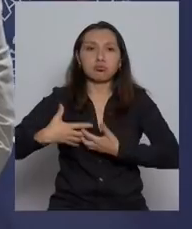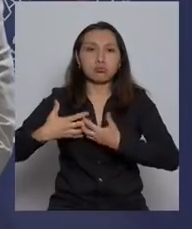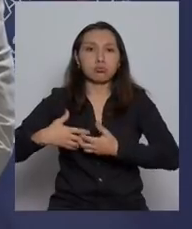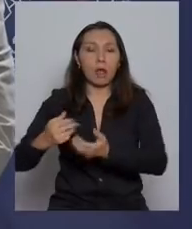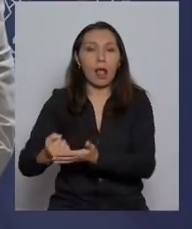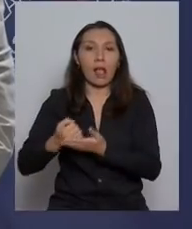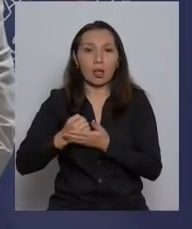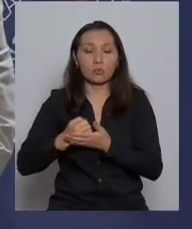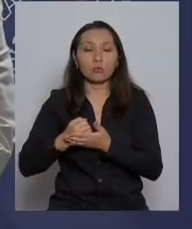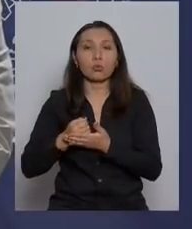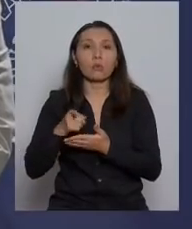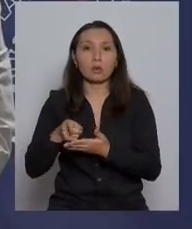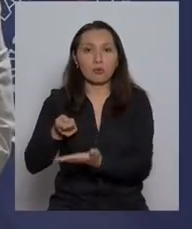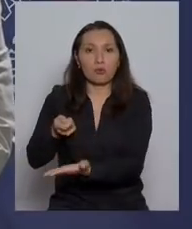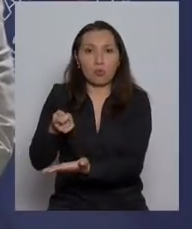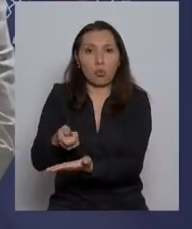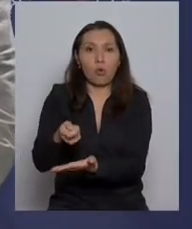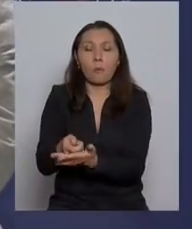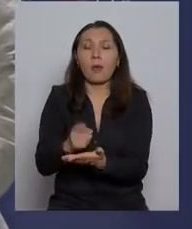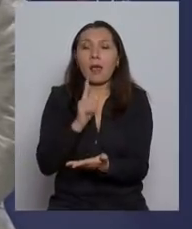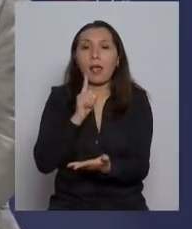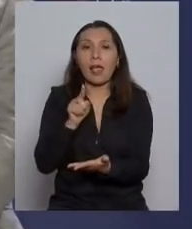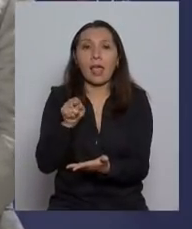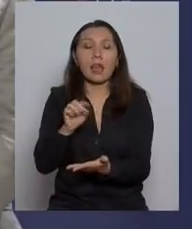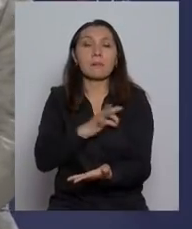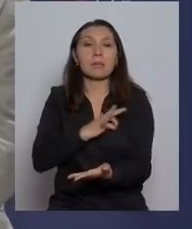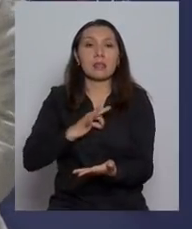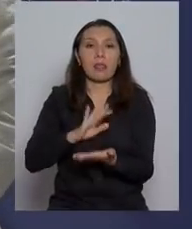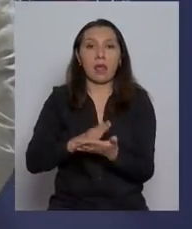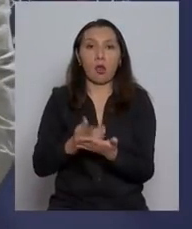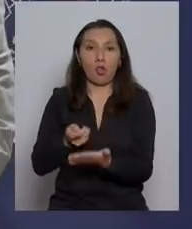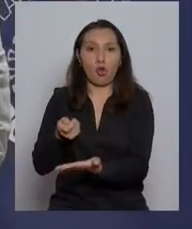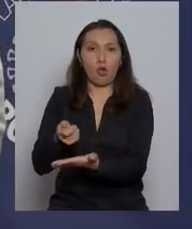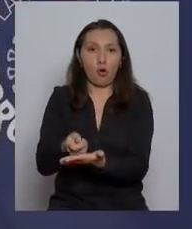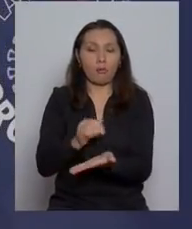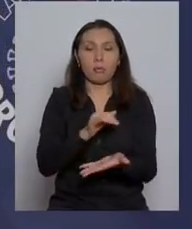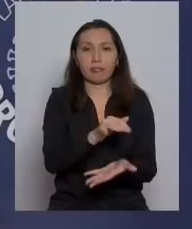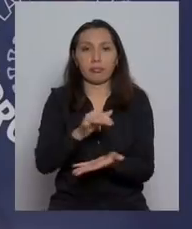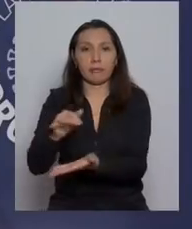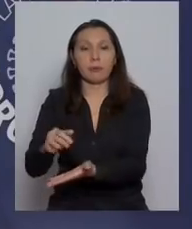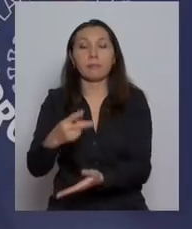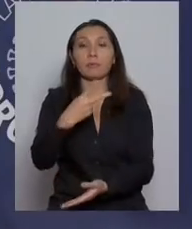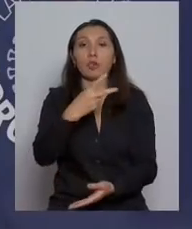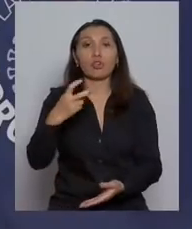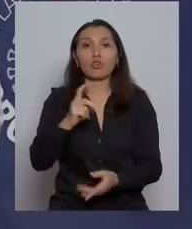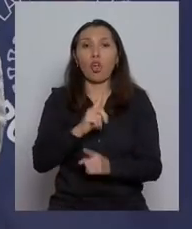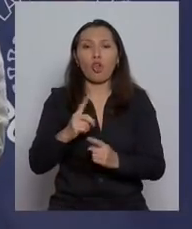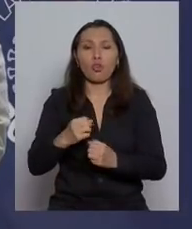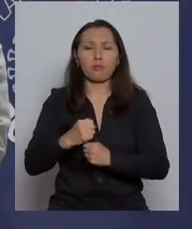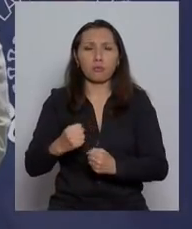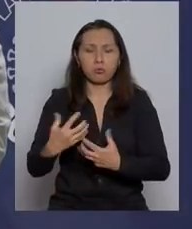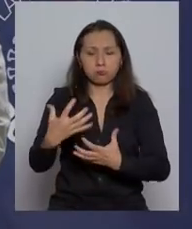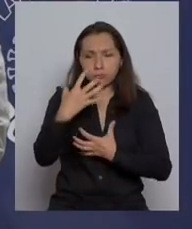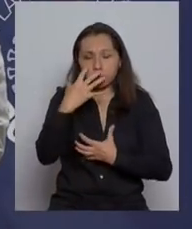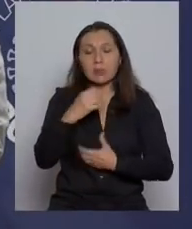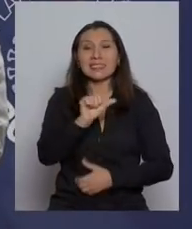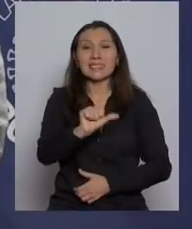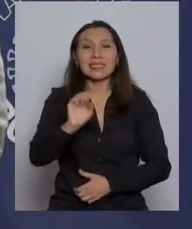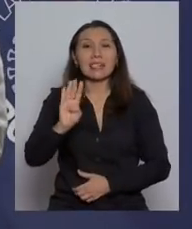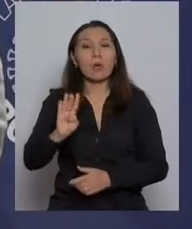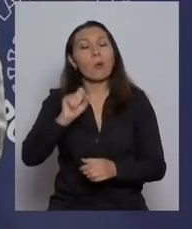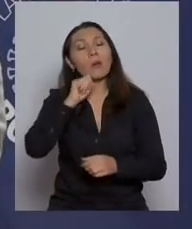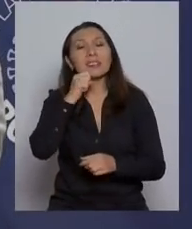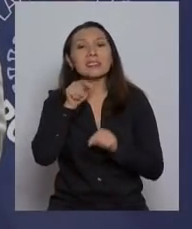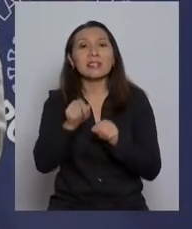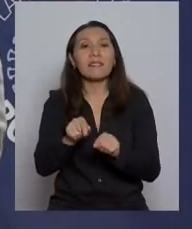que son comprados por el Ministerio de Salud, 200 no invasivos y 64 que